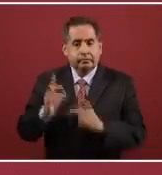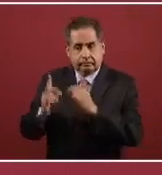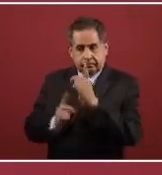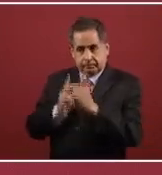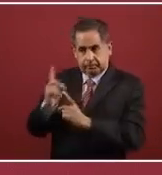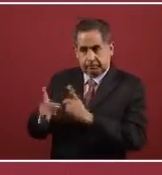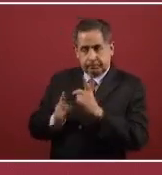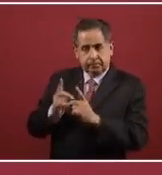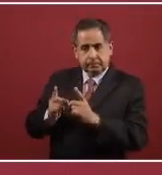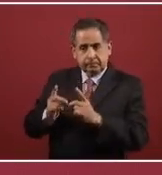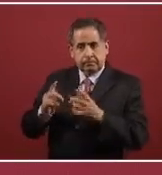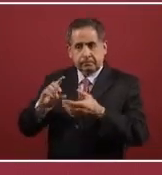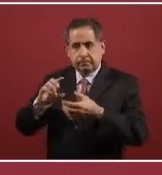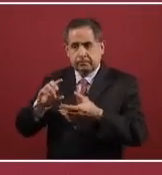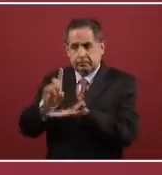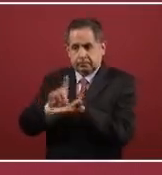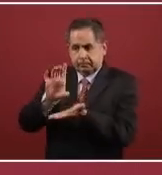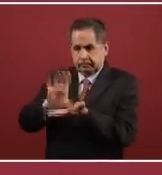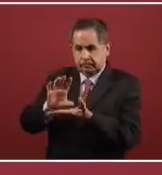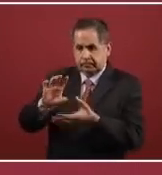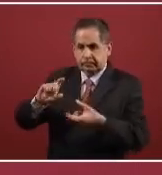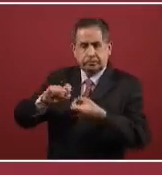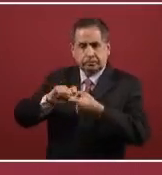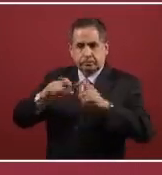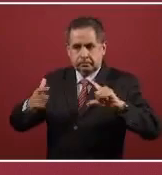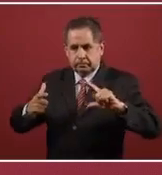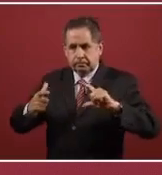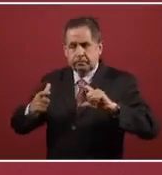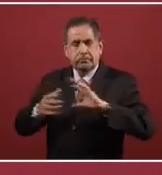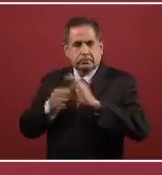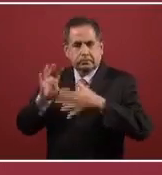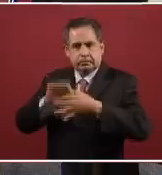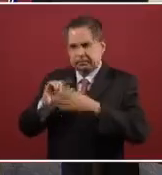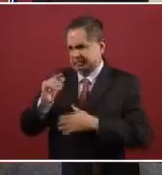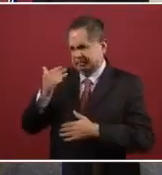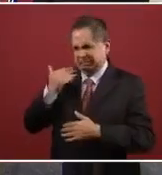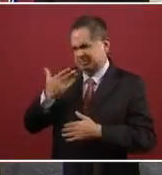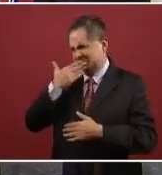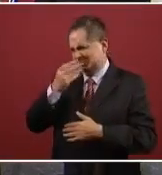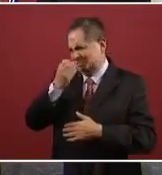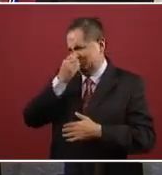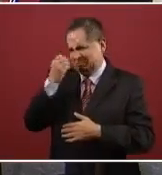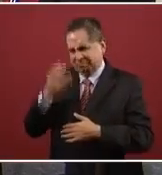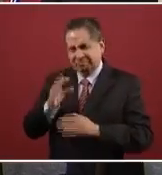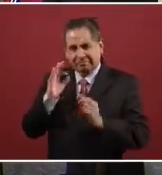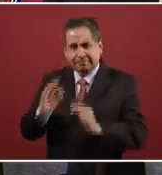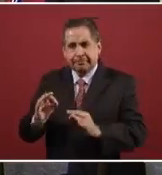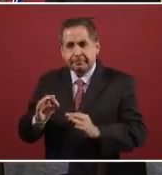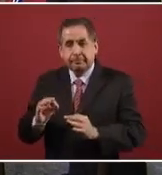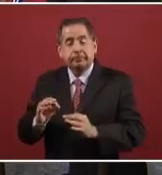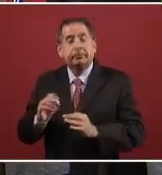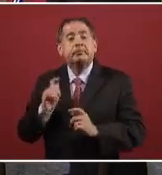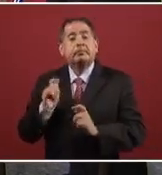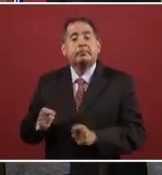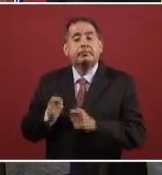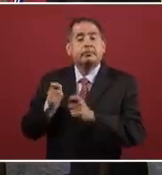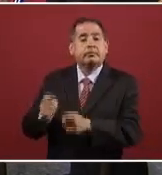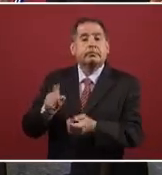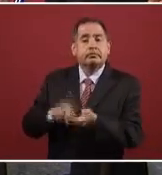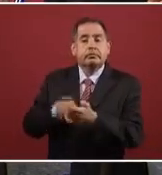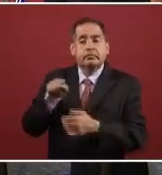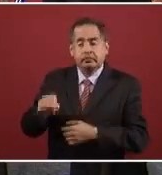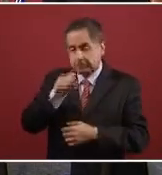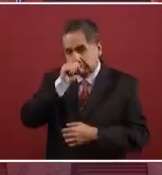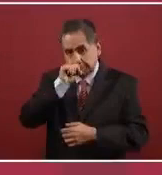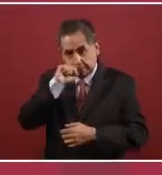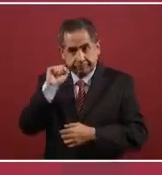deportistas paralímpicos que hicieron una labor extraordinaria, van a tener